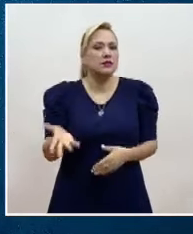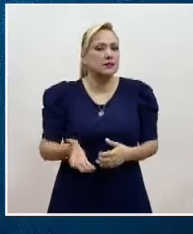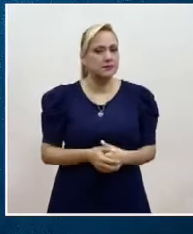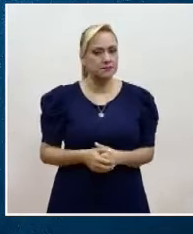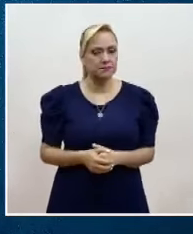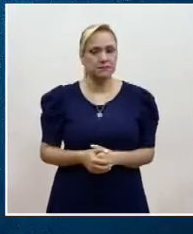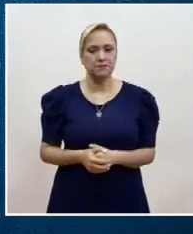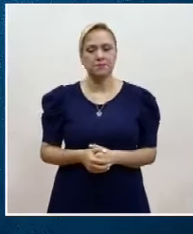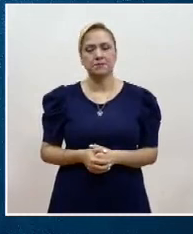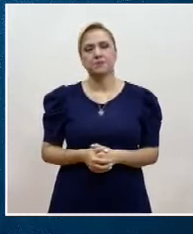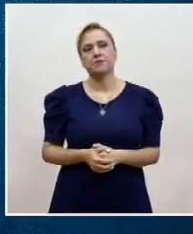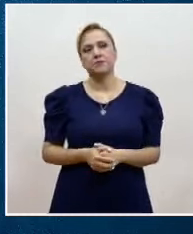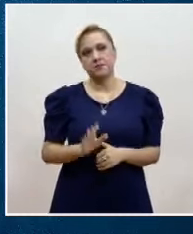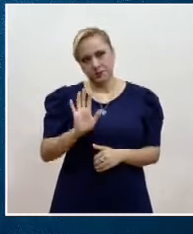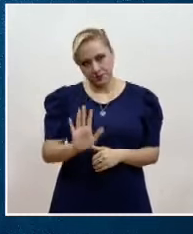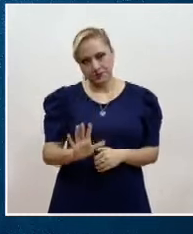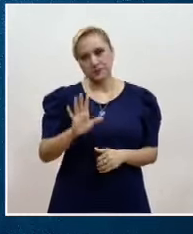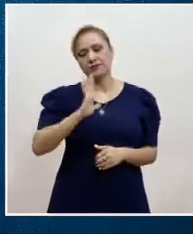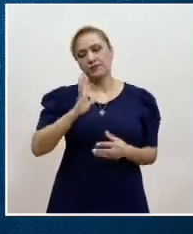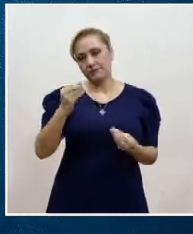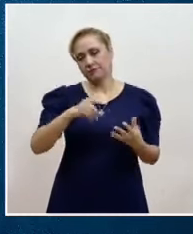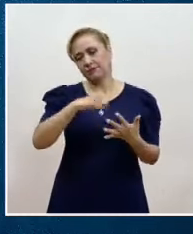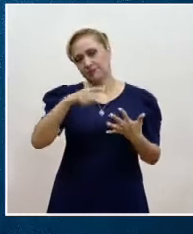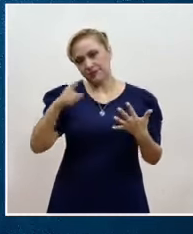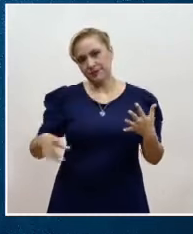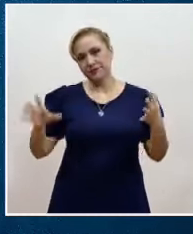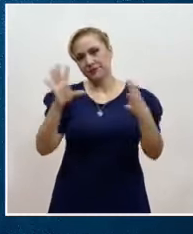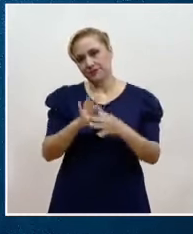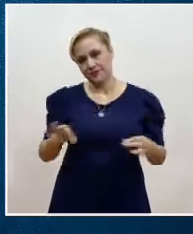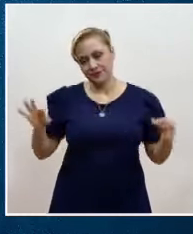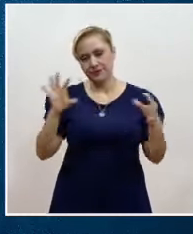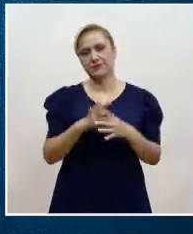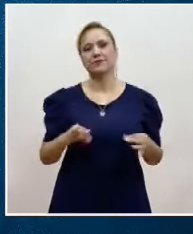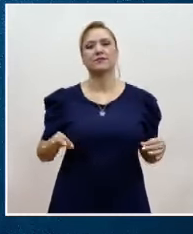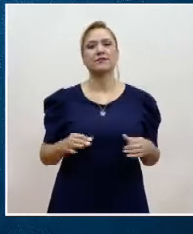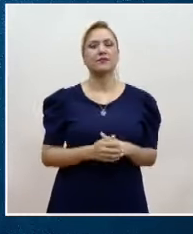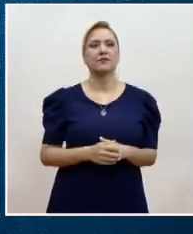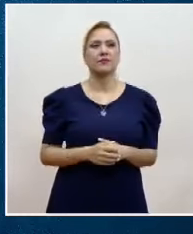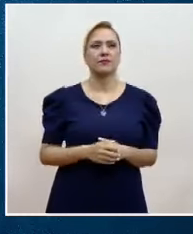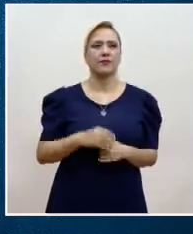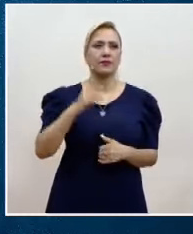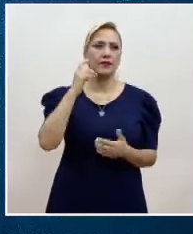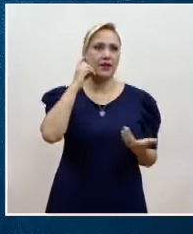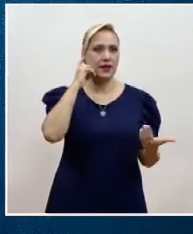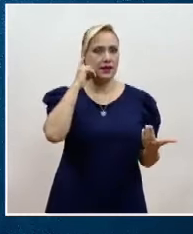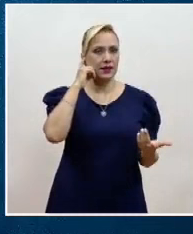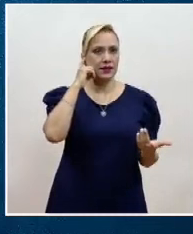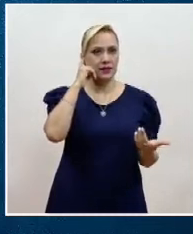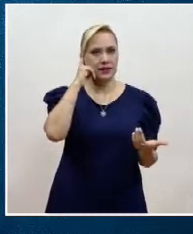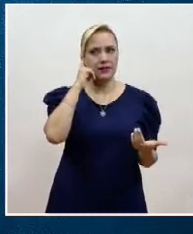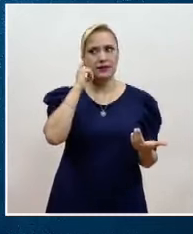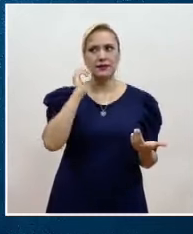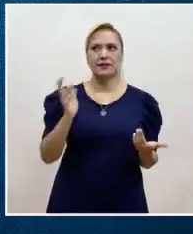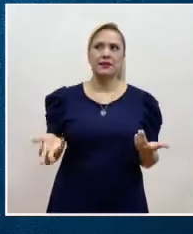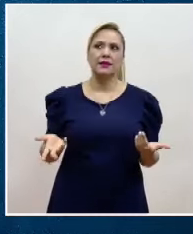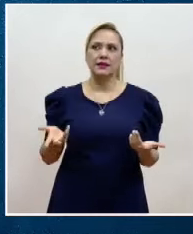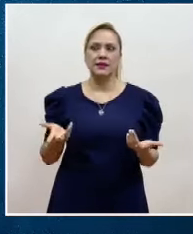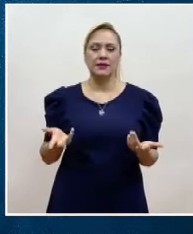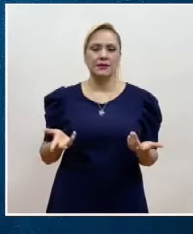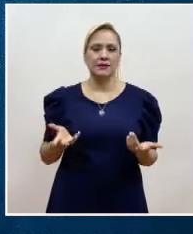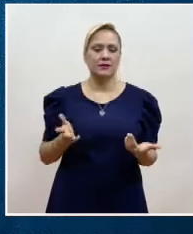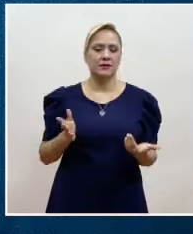Claro. Bueno, pues hay muchas definiciones, ¿no? También de inteligencia artificial. De hecho, creo que al final se acuñó el término